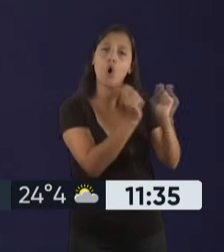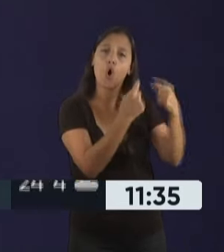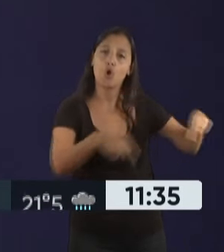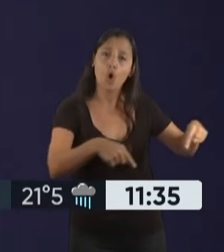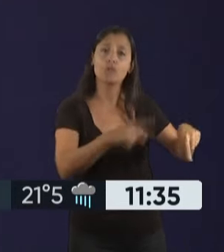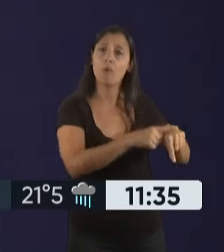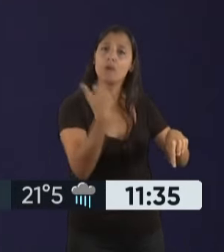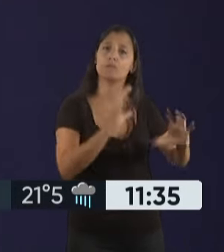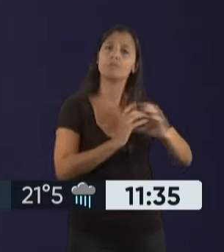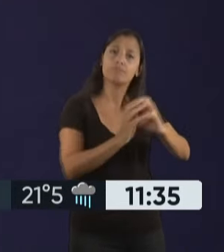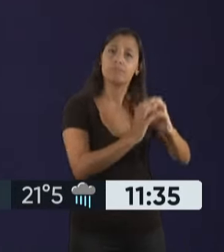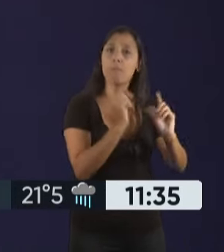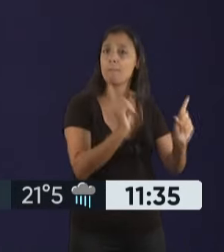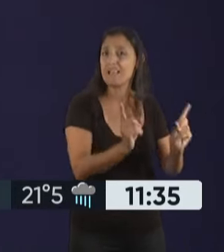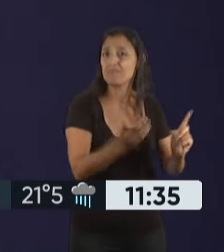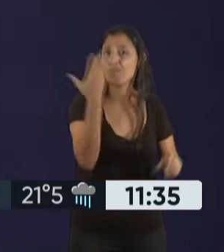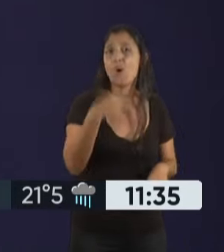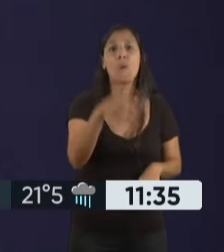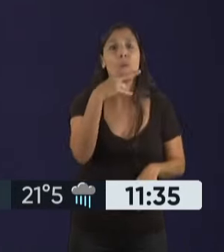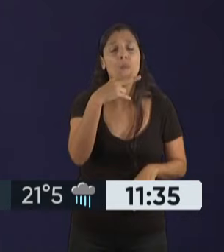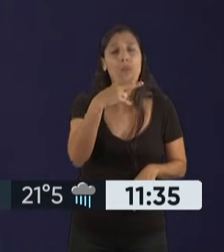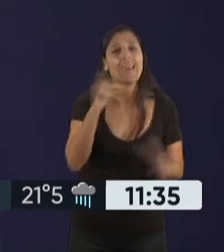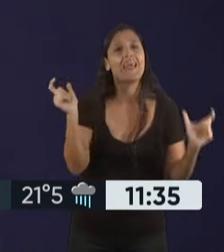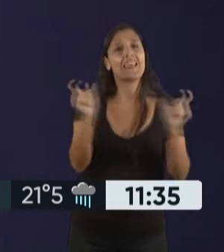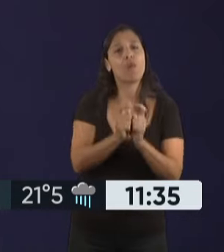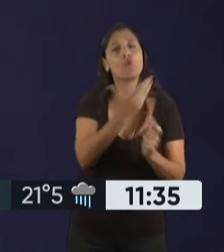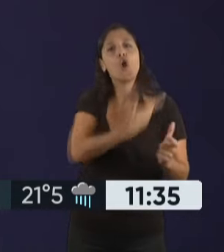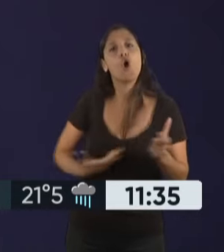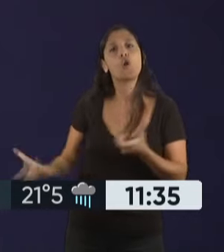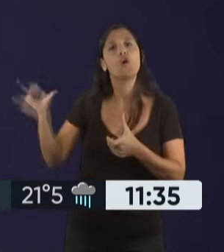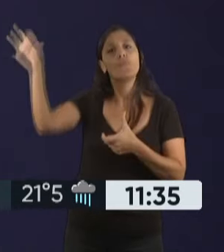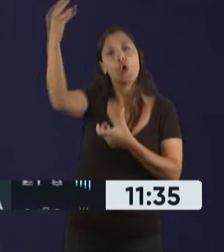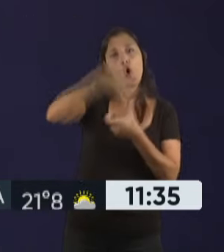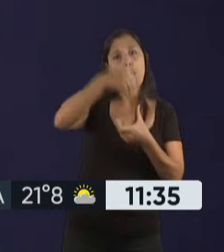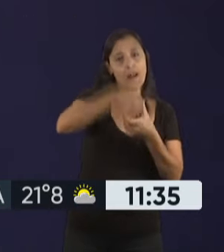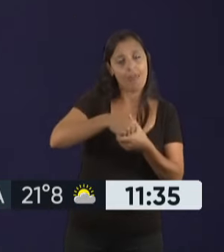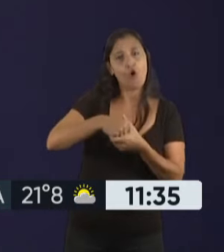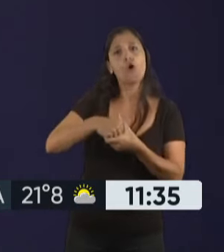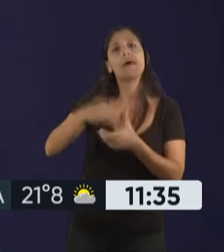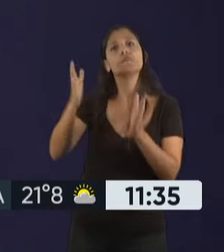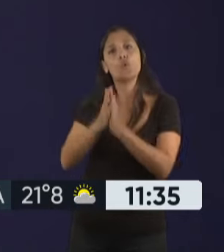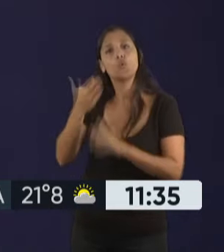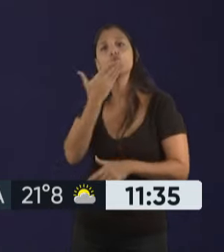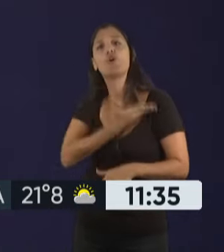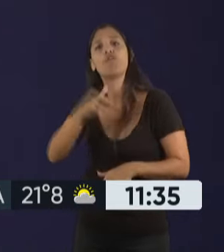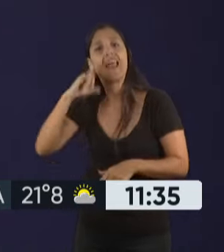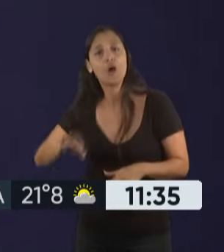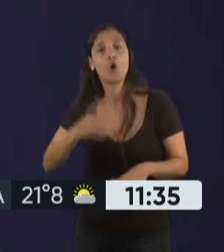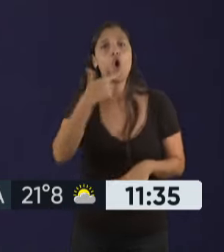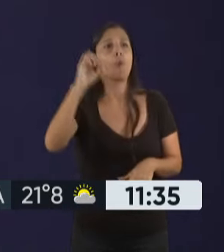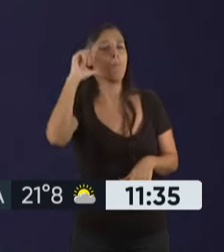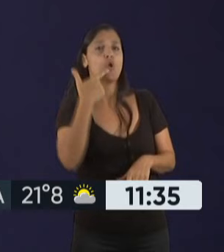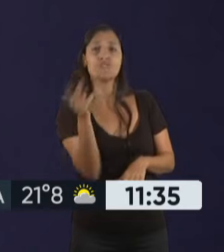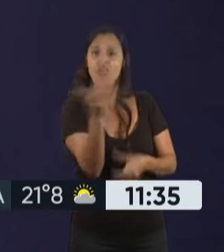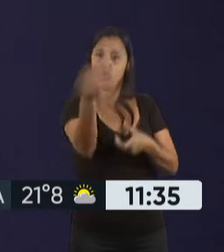opiniones desde aquel desde aquel viernes en la reunión de los gobernadores con Guillermo Francos y con Nicolás pose Así que